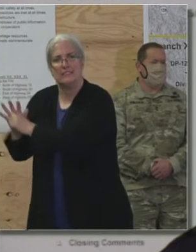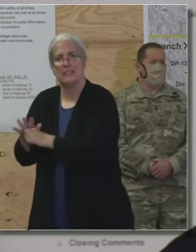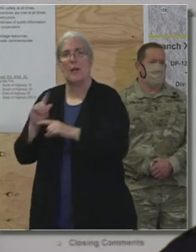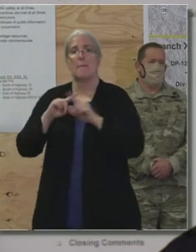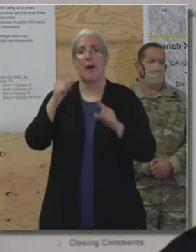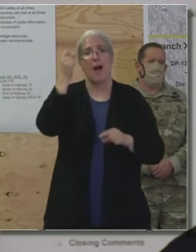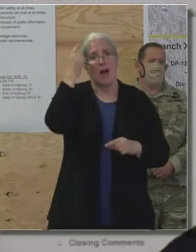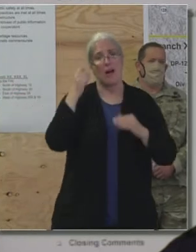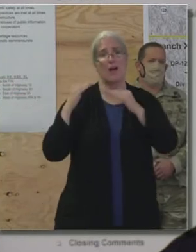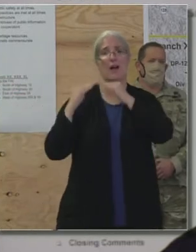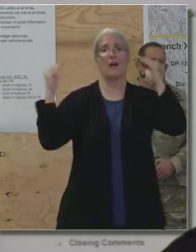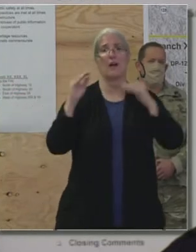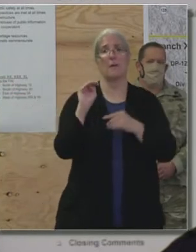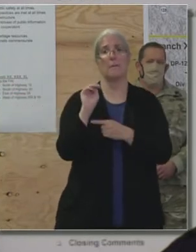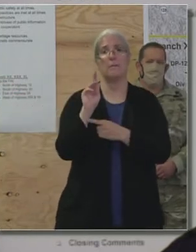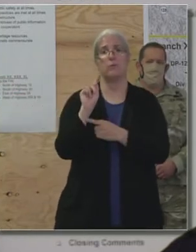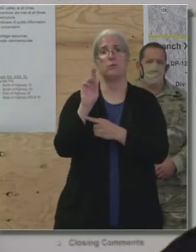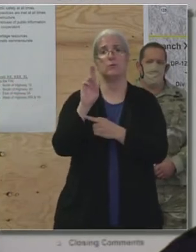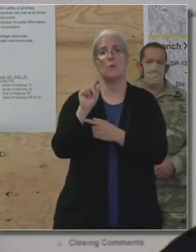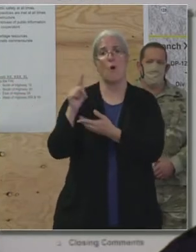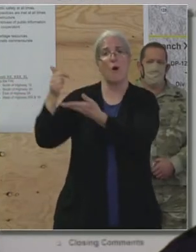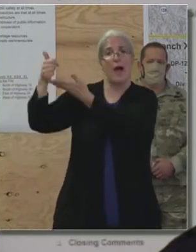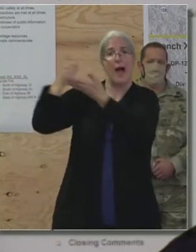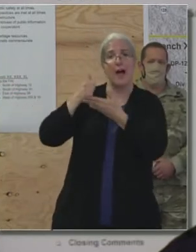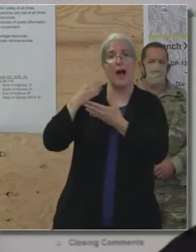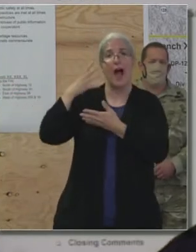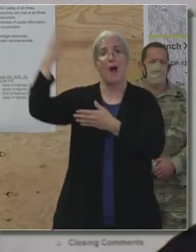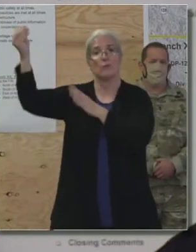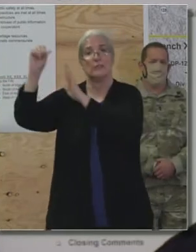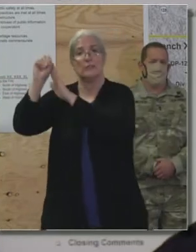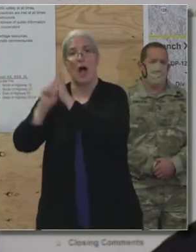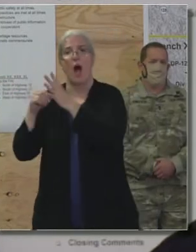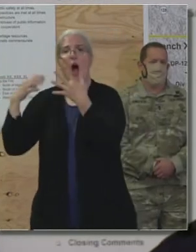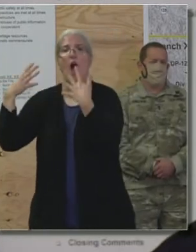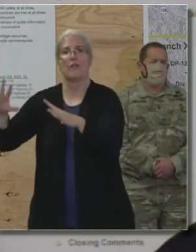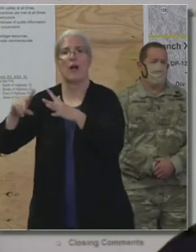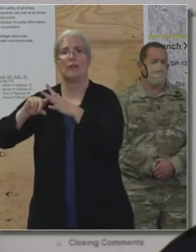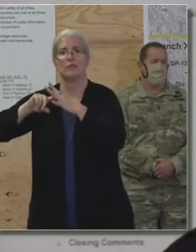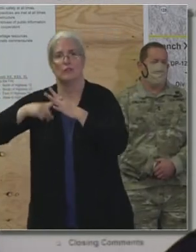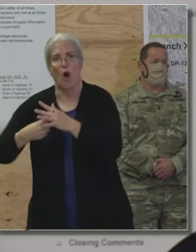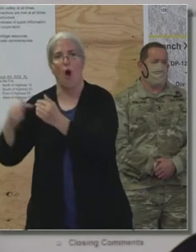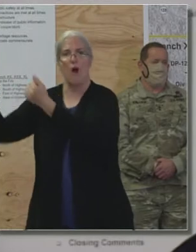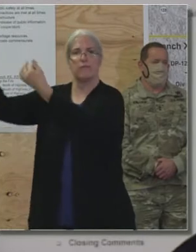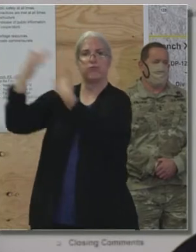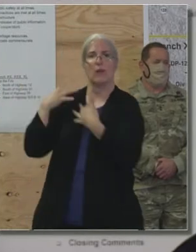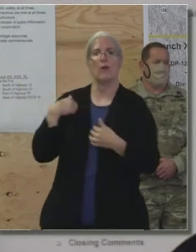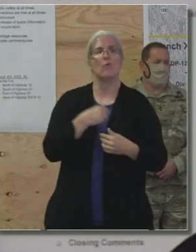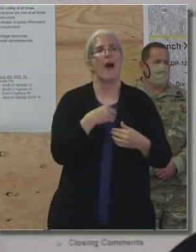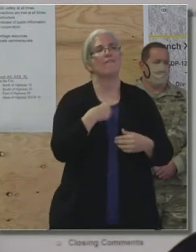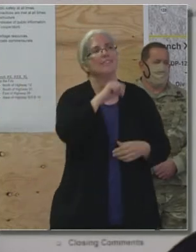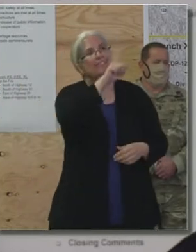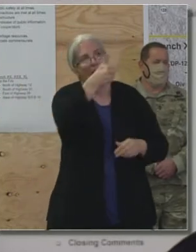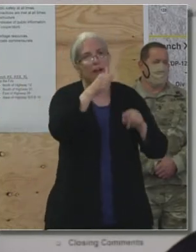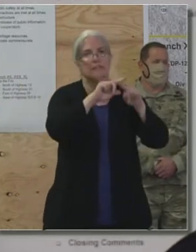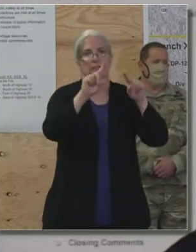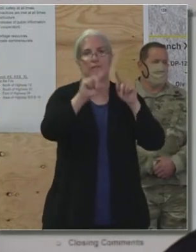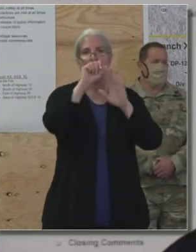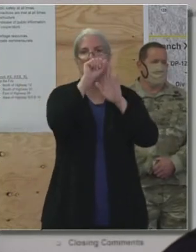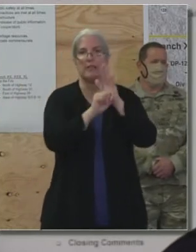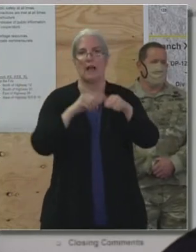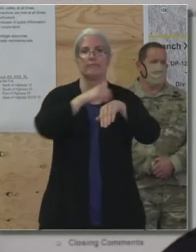sistema de cooperación está activo estamos ocupados formalmente con la ayuda mutua de diez estados distintos